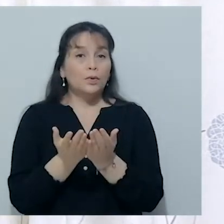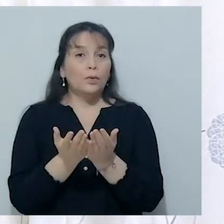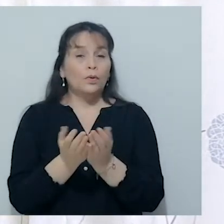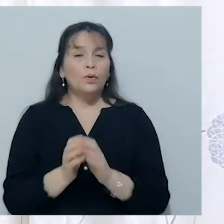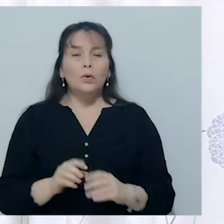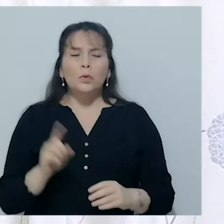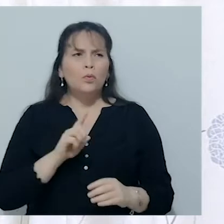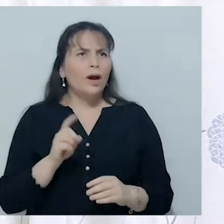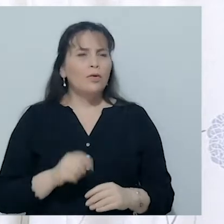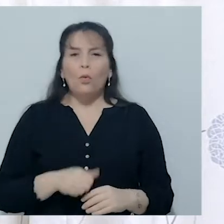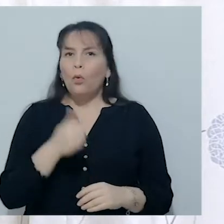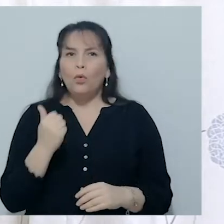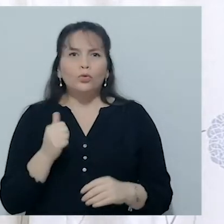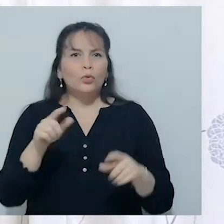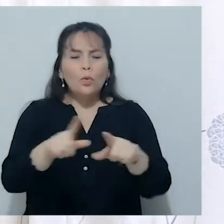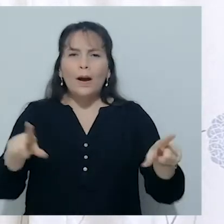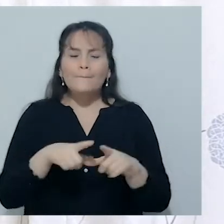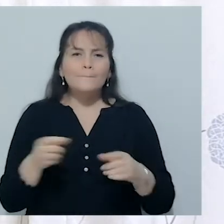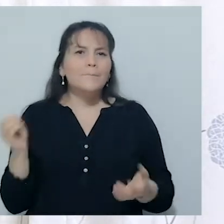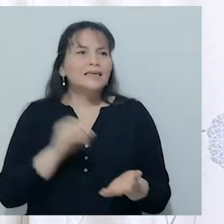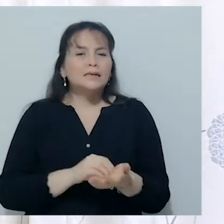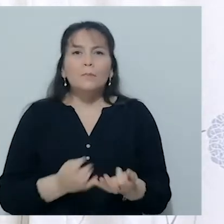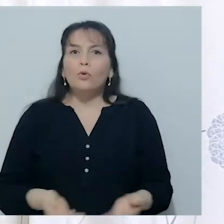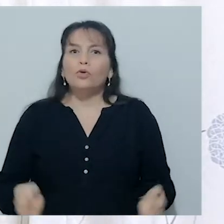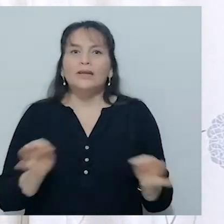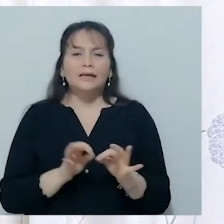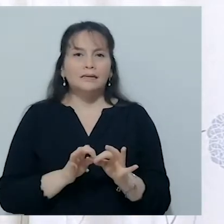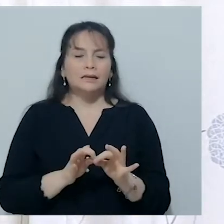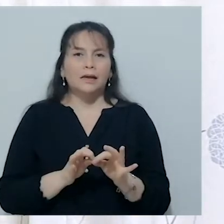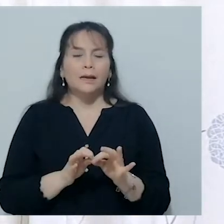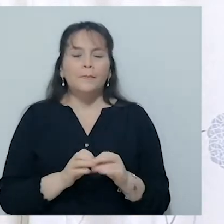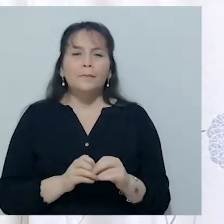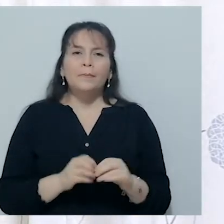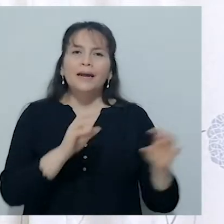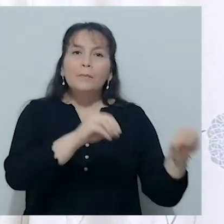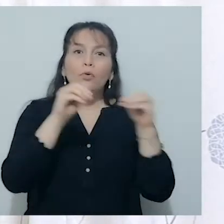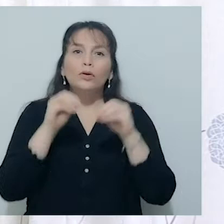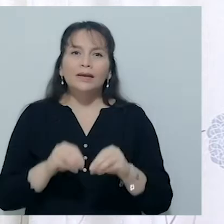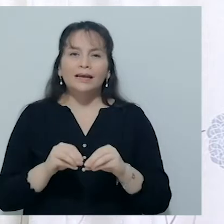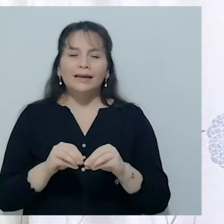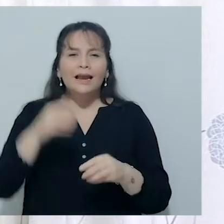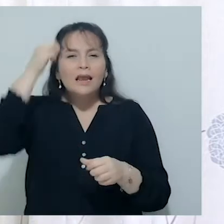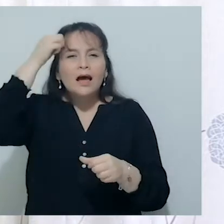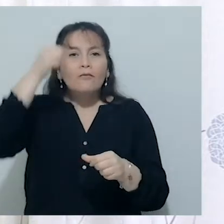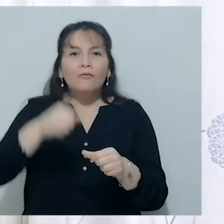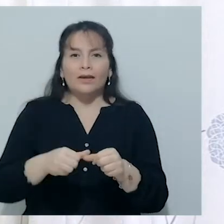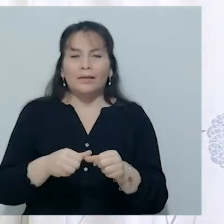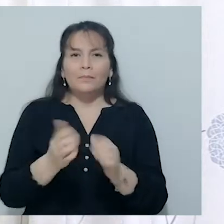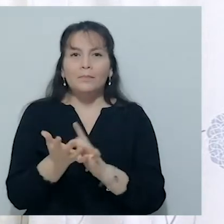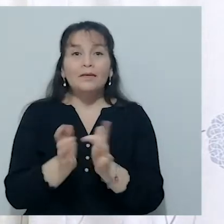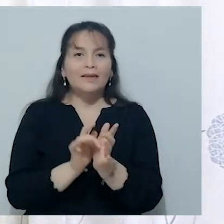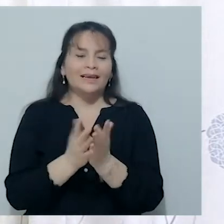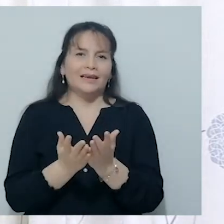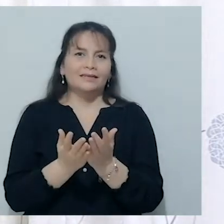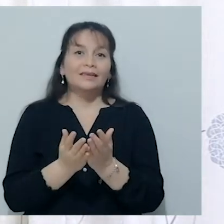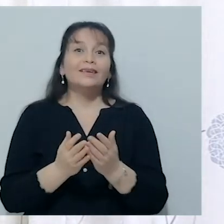Deuteronomio no se halla otro lugar más importante para depositar el legado de fe bíblica que